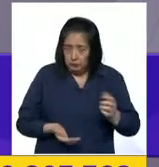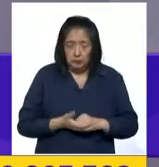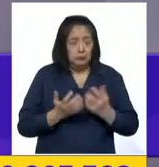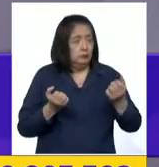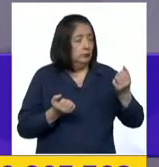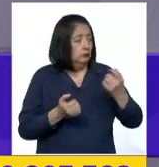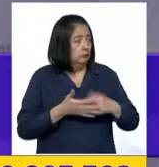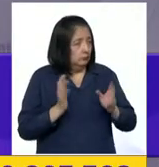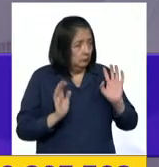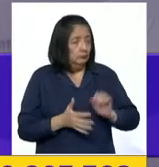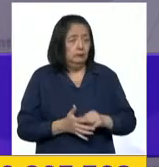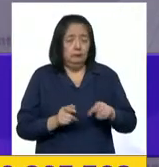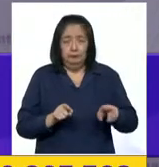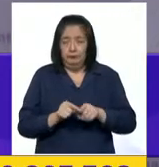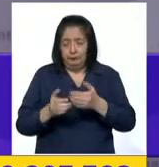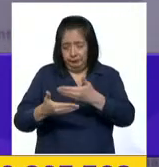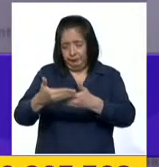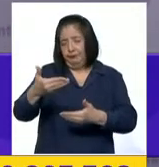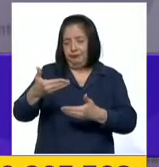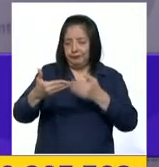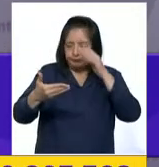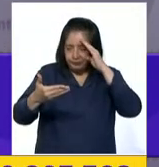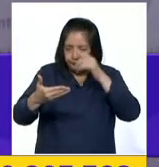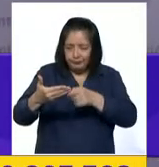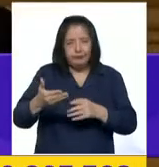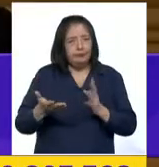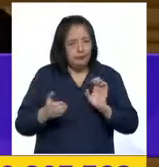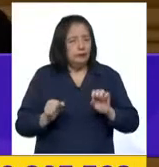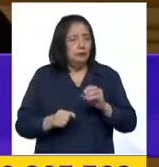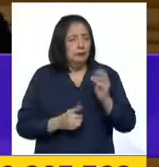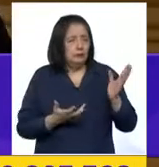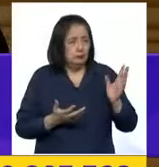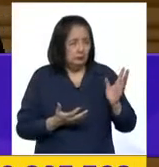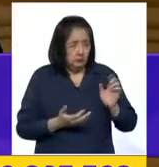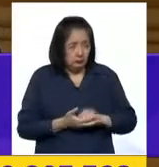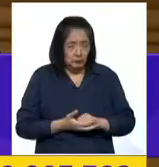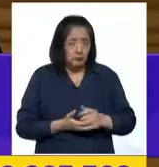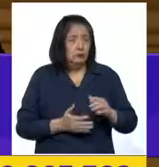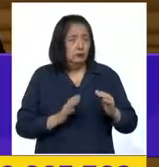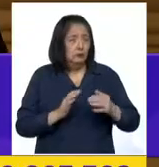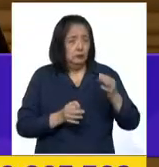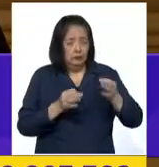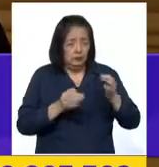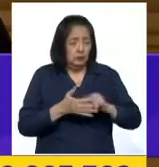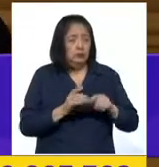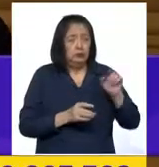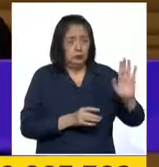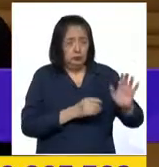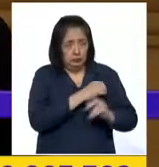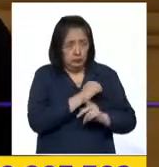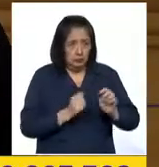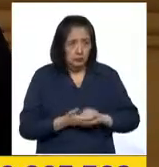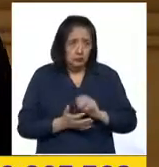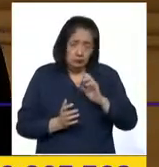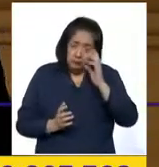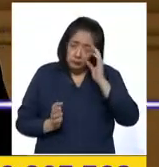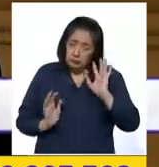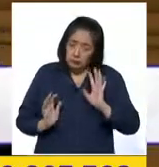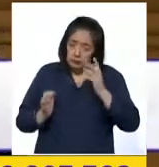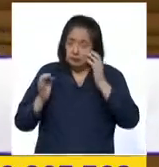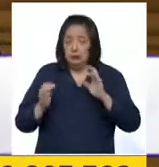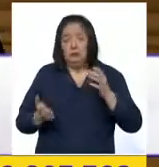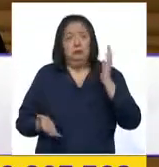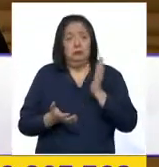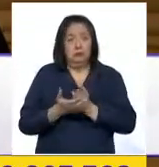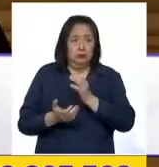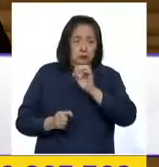y poseer antecedentes policiales o penales en el país de origen. No sé si sancionarlos penalmente por tomar esa decisión sea lo correcto, pero